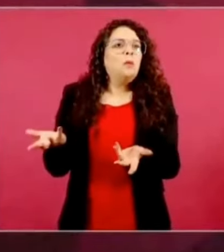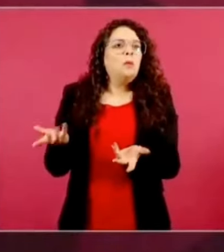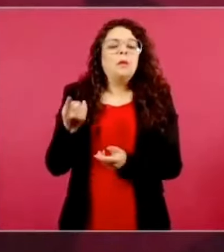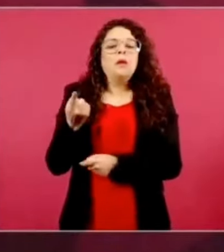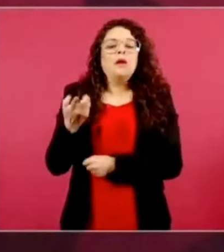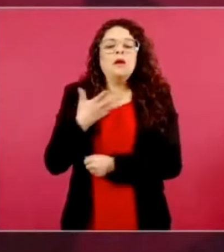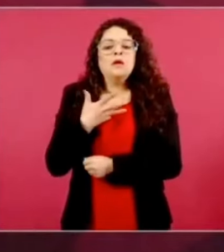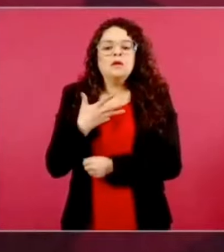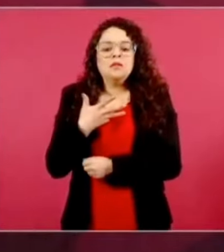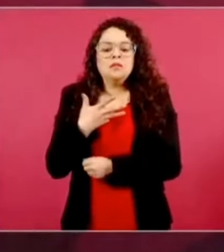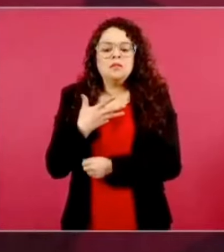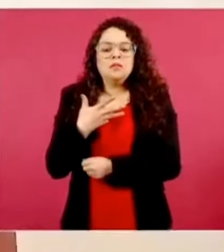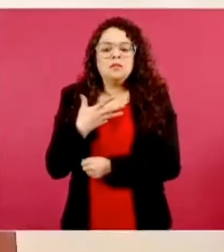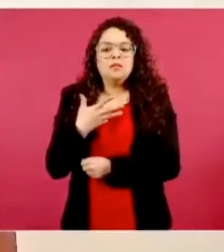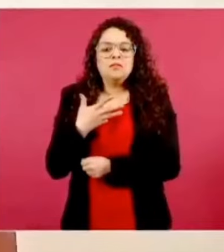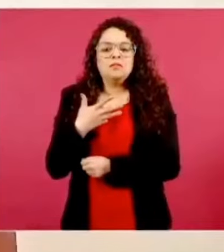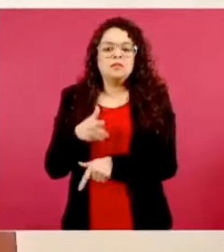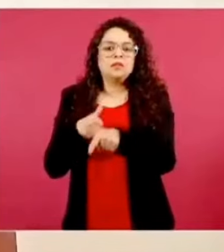manipulación.